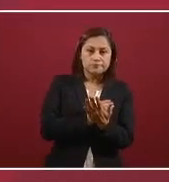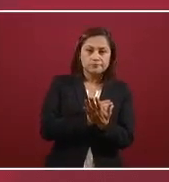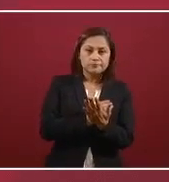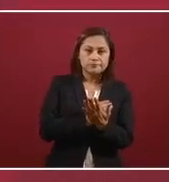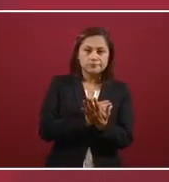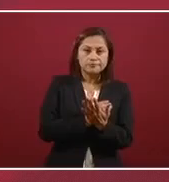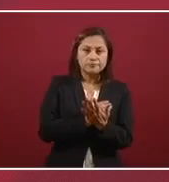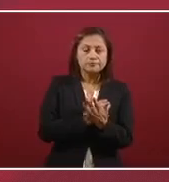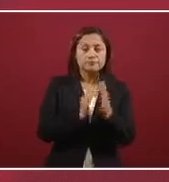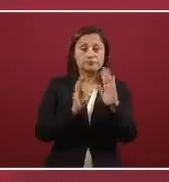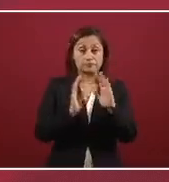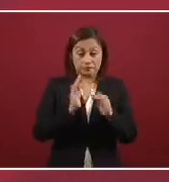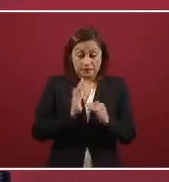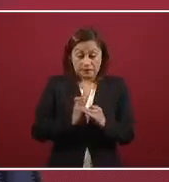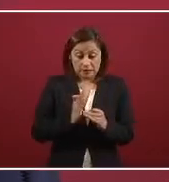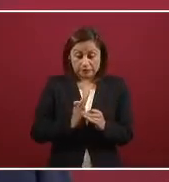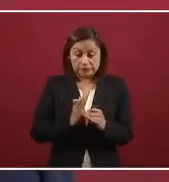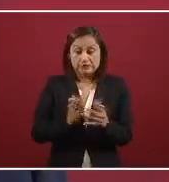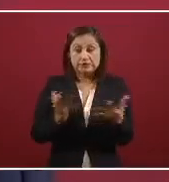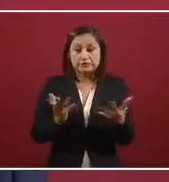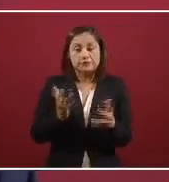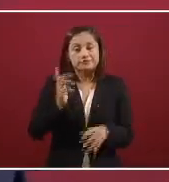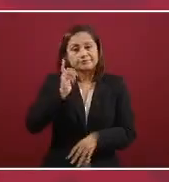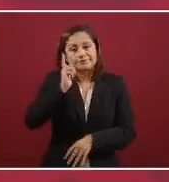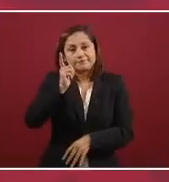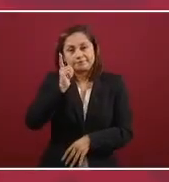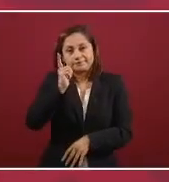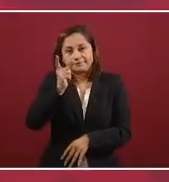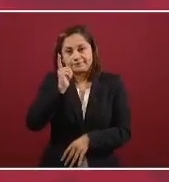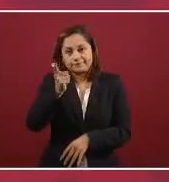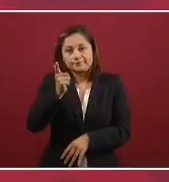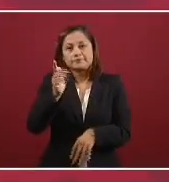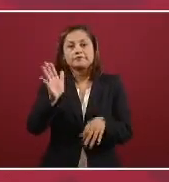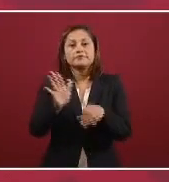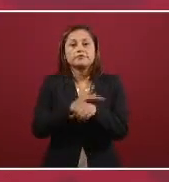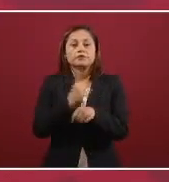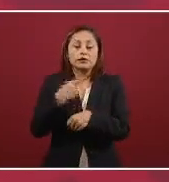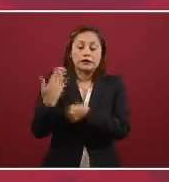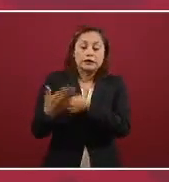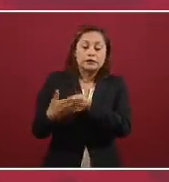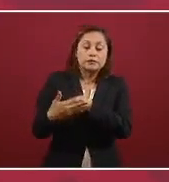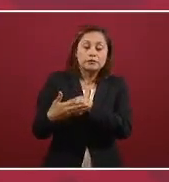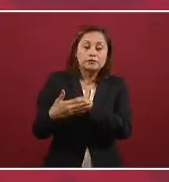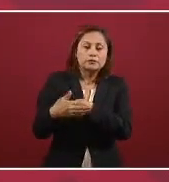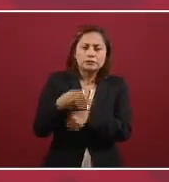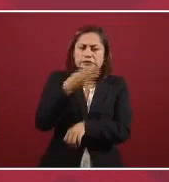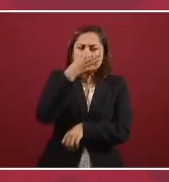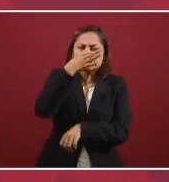que lo hagan ahora porque ya viene la aprobación del presupuesto.